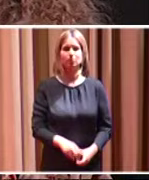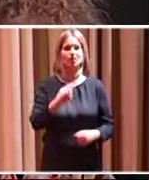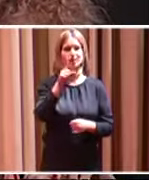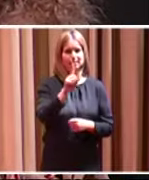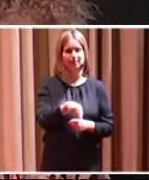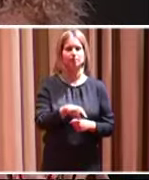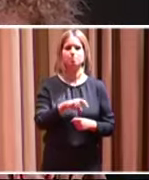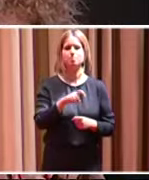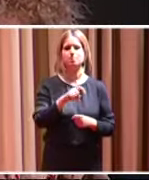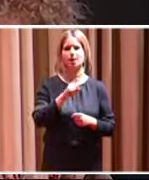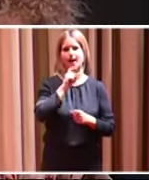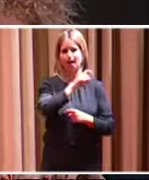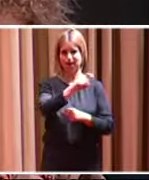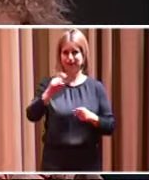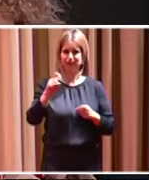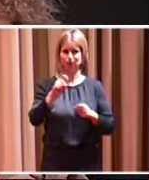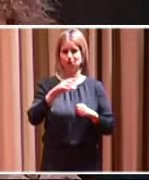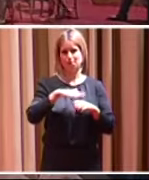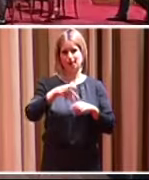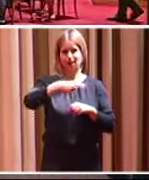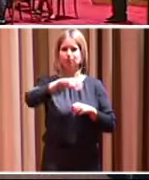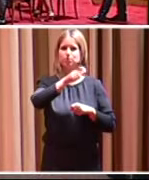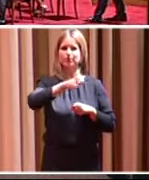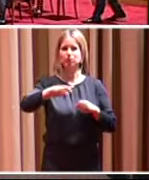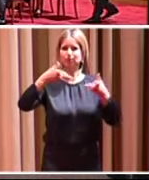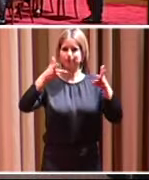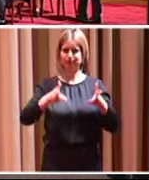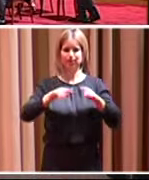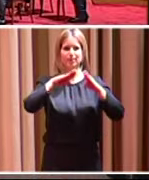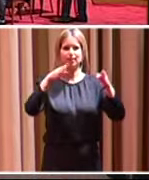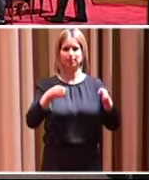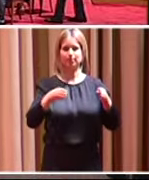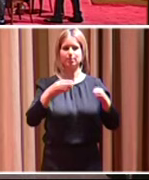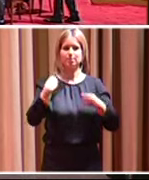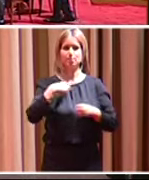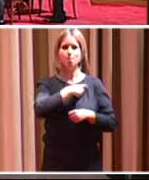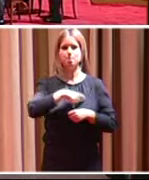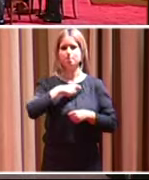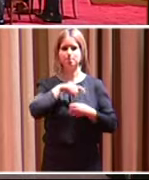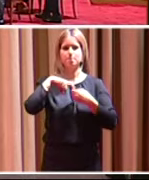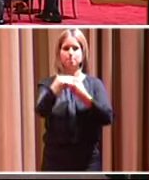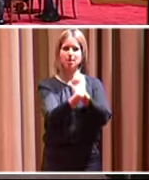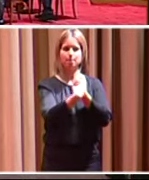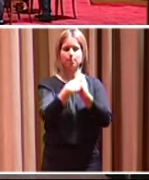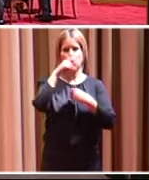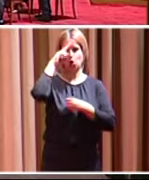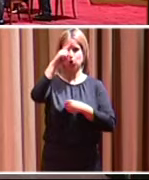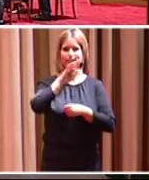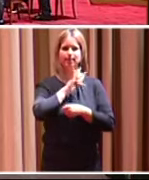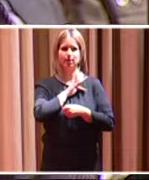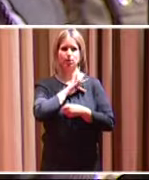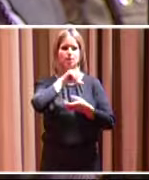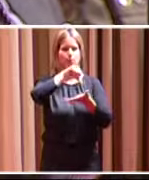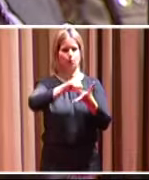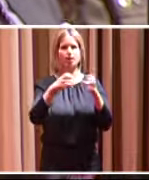También llamo para que ocupen su posición en este escenario a los miembros de la Comisión de Honores y Distinciones de